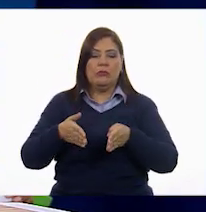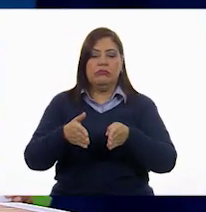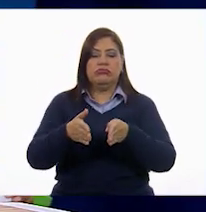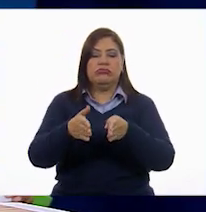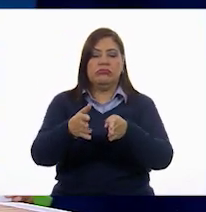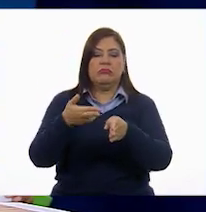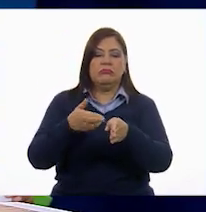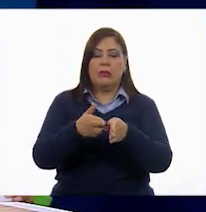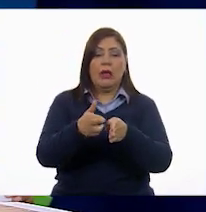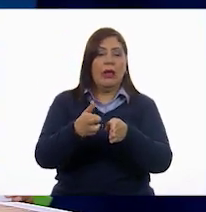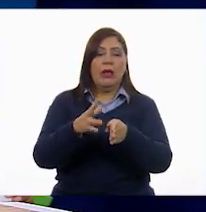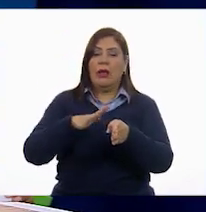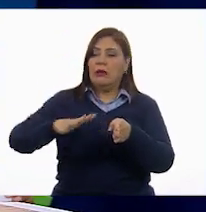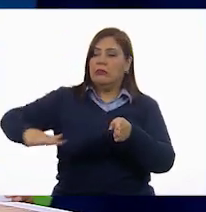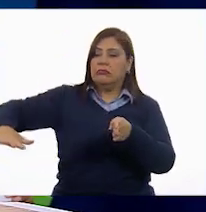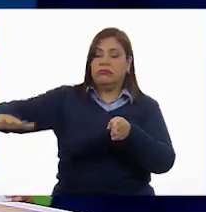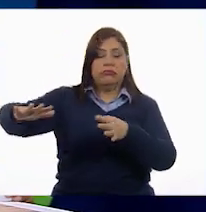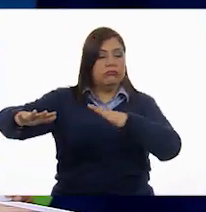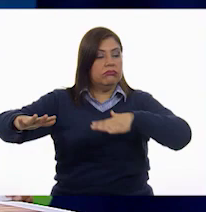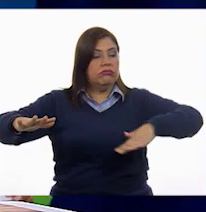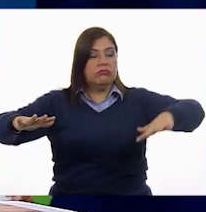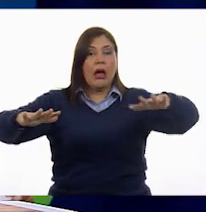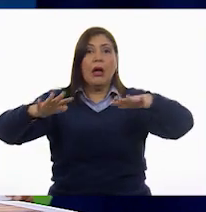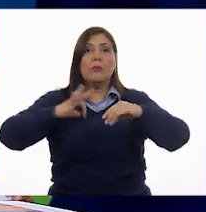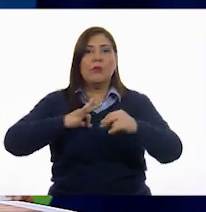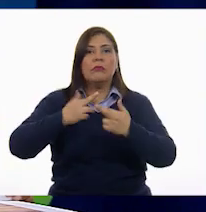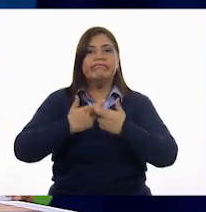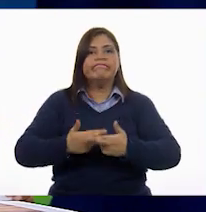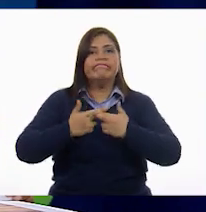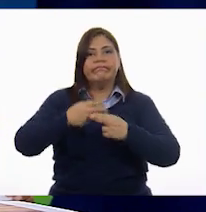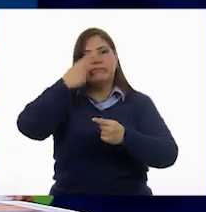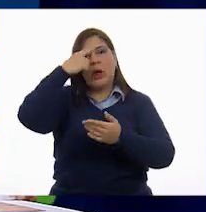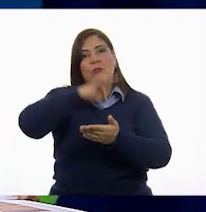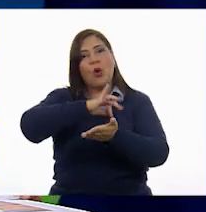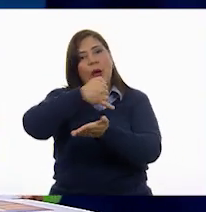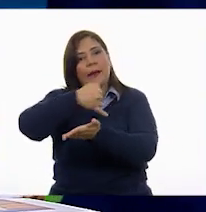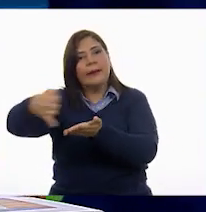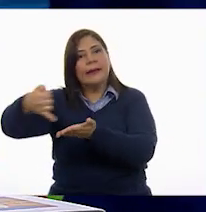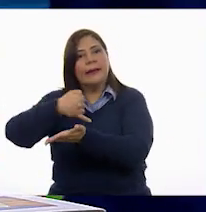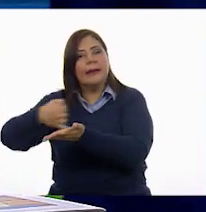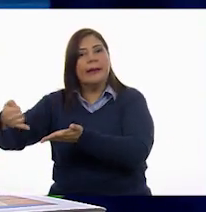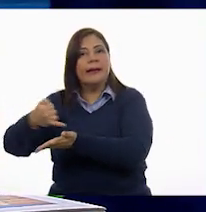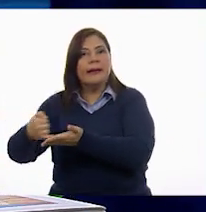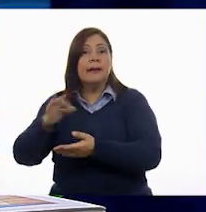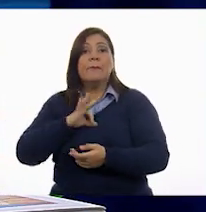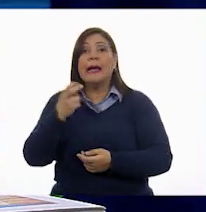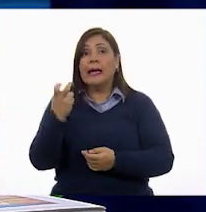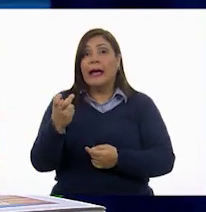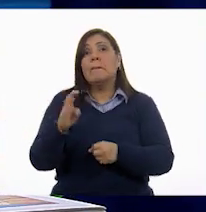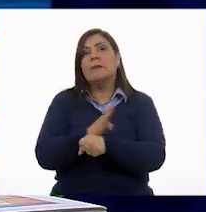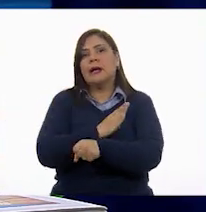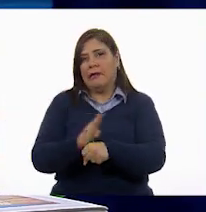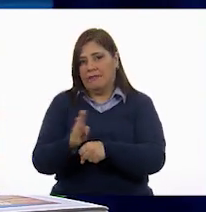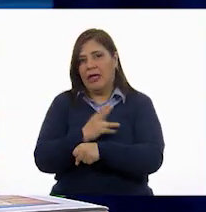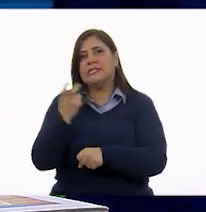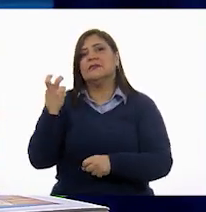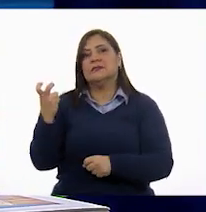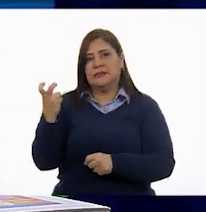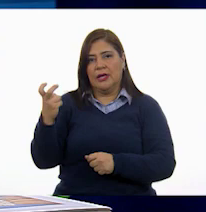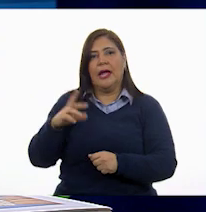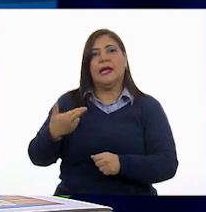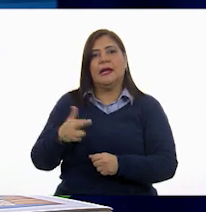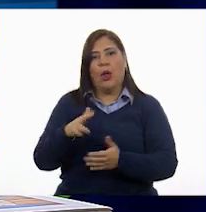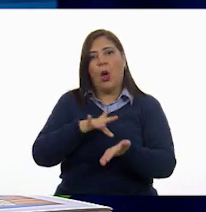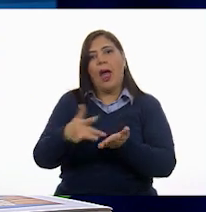hay grandes, llamémosle, extensiones para sembrar. Y es uno de los beneficios que este tipo de ríos le da a